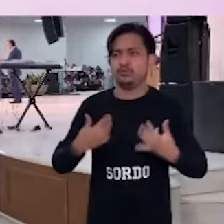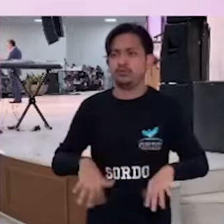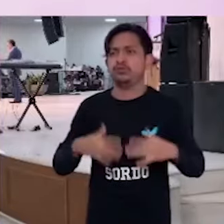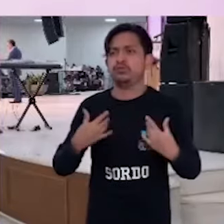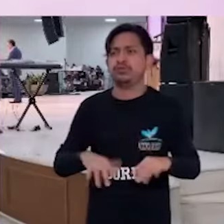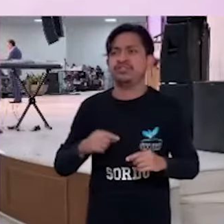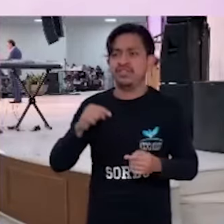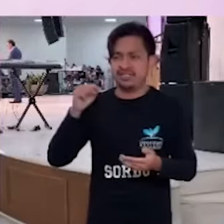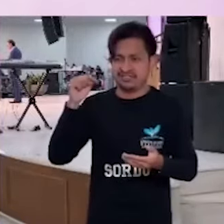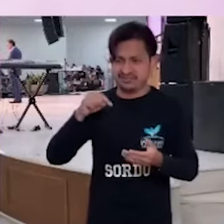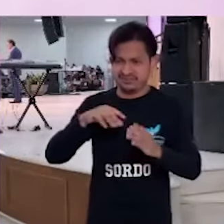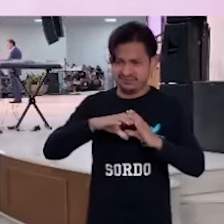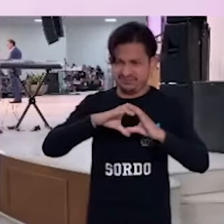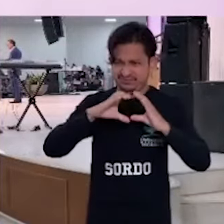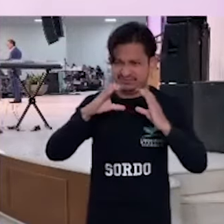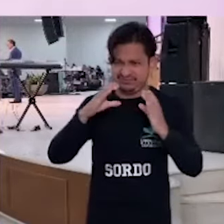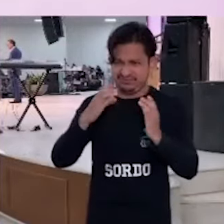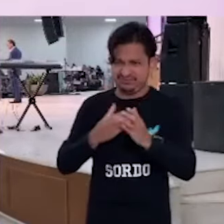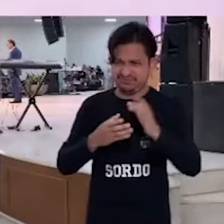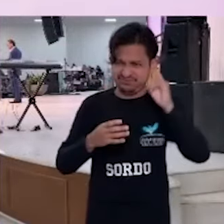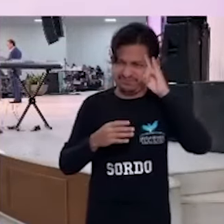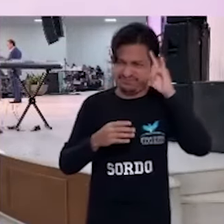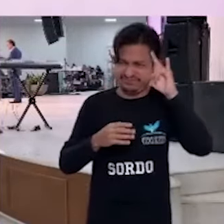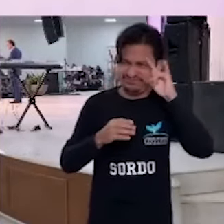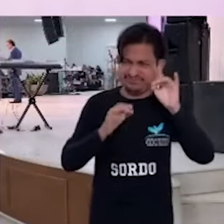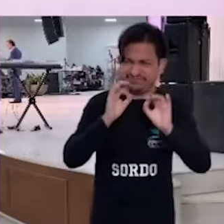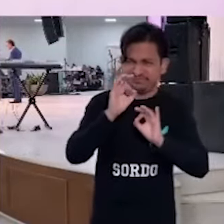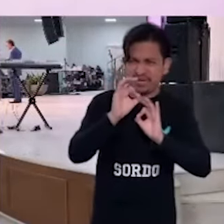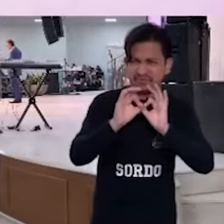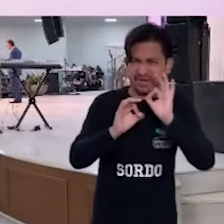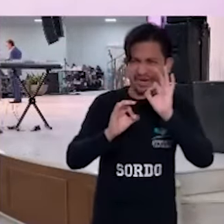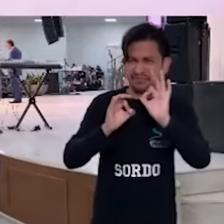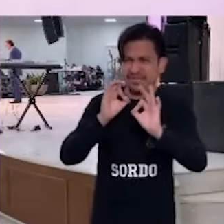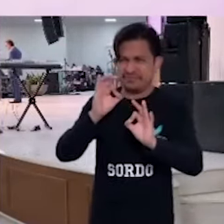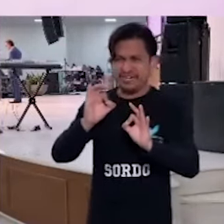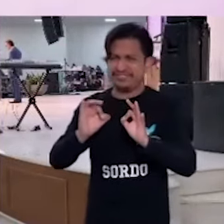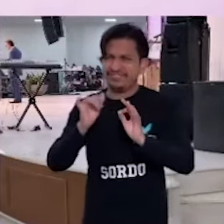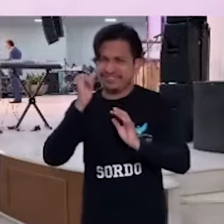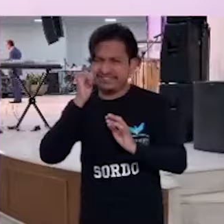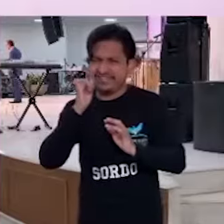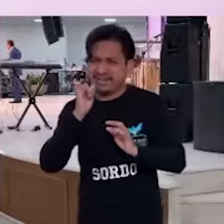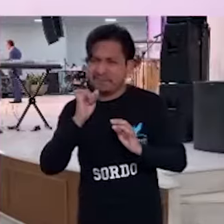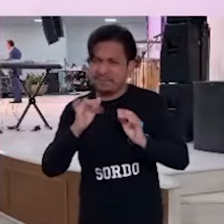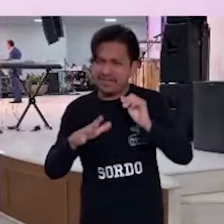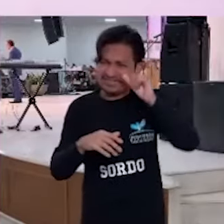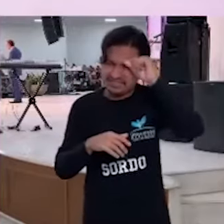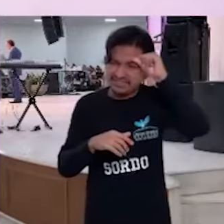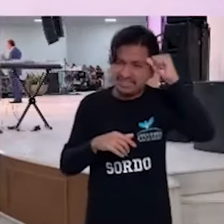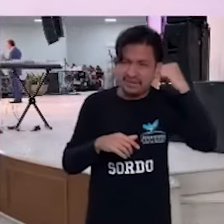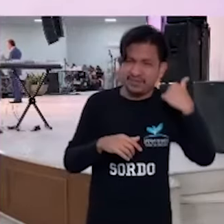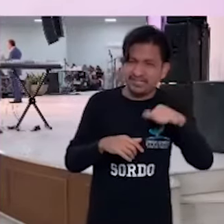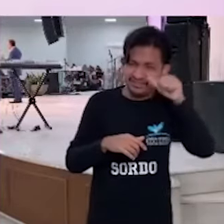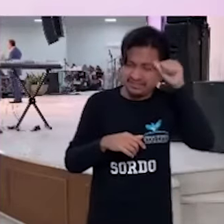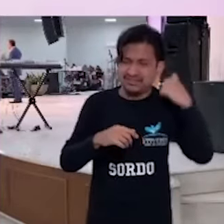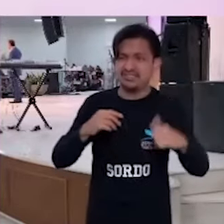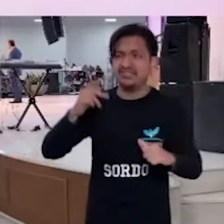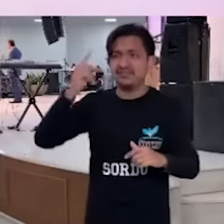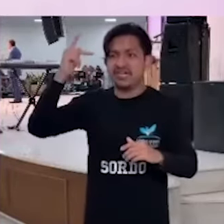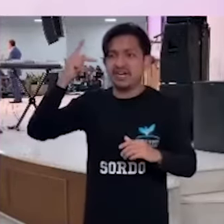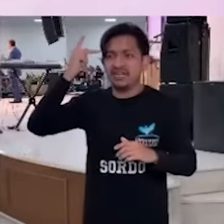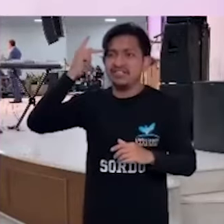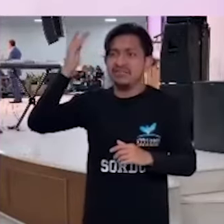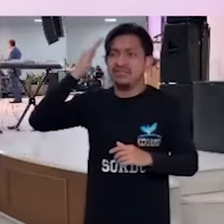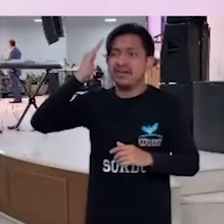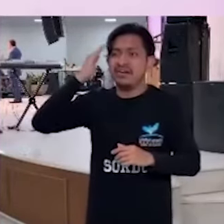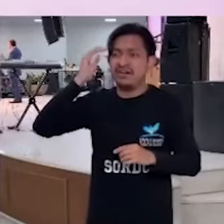mano, los pastores y los líderes no estamos exentos de caer, y uno de los mayores